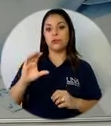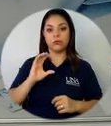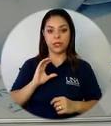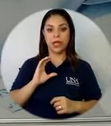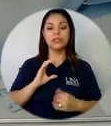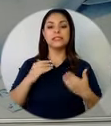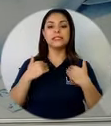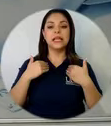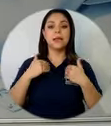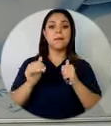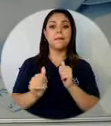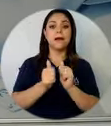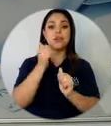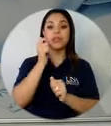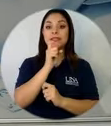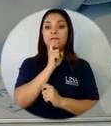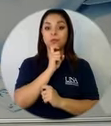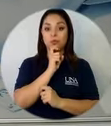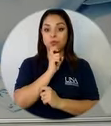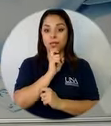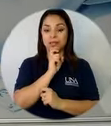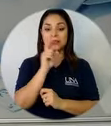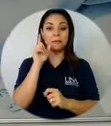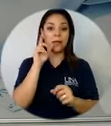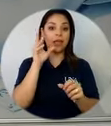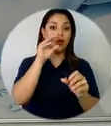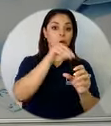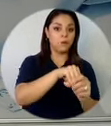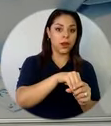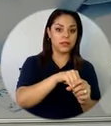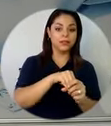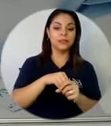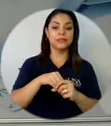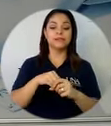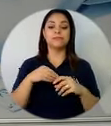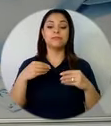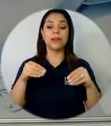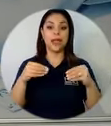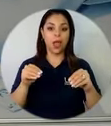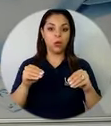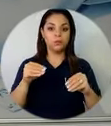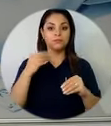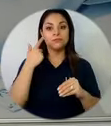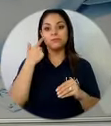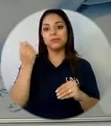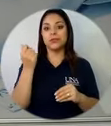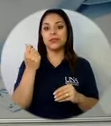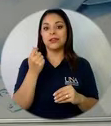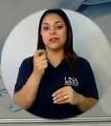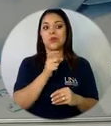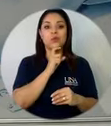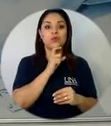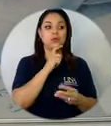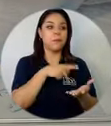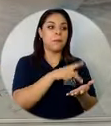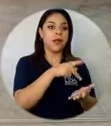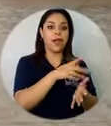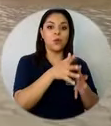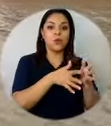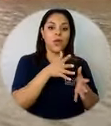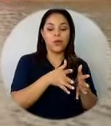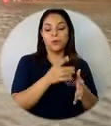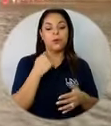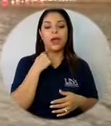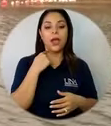bien remunerados, van a tener mayores dificultades para incorporarse al mercado porque el costo del cuidado es muy caro. La